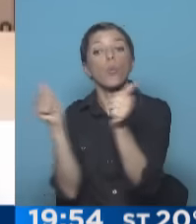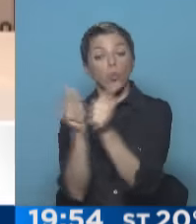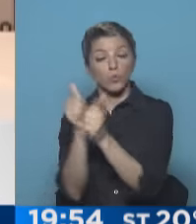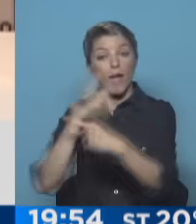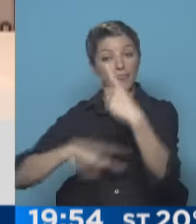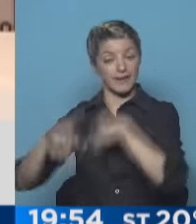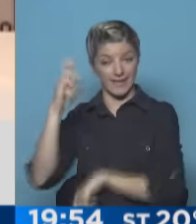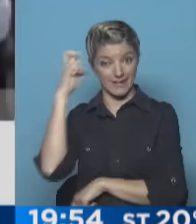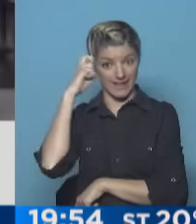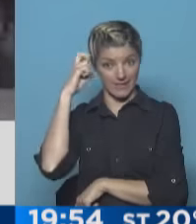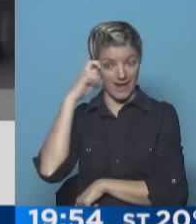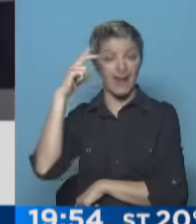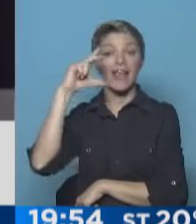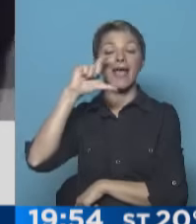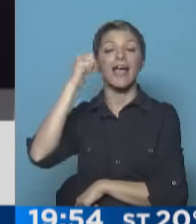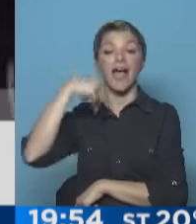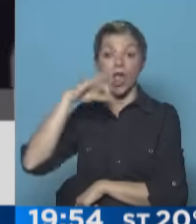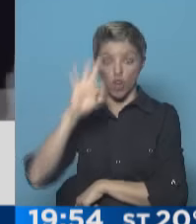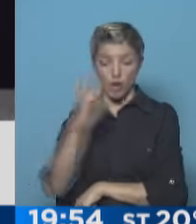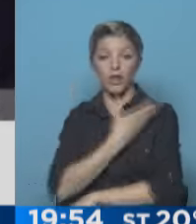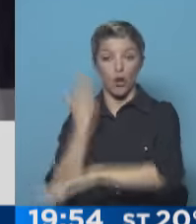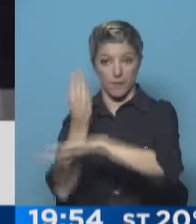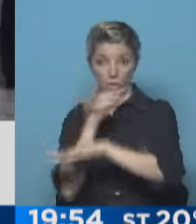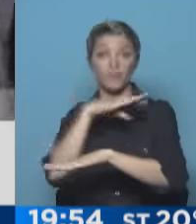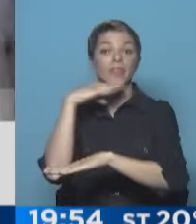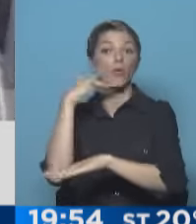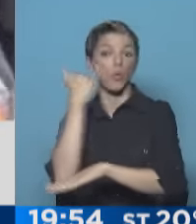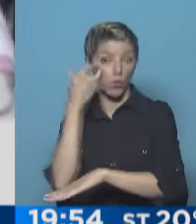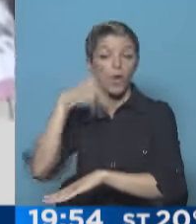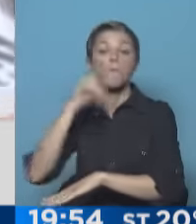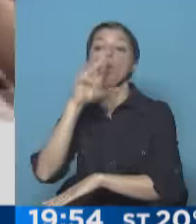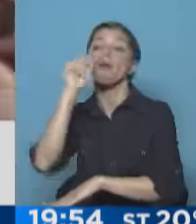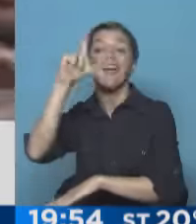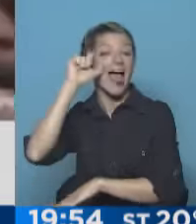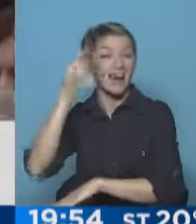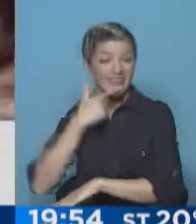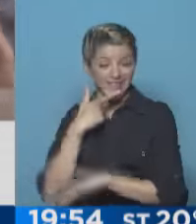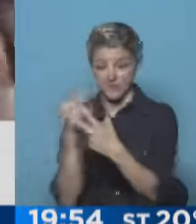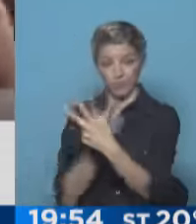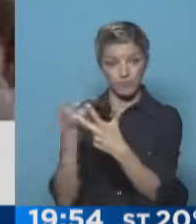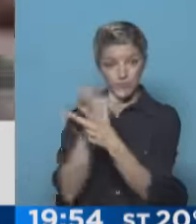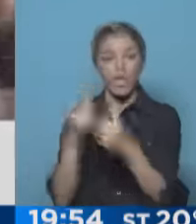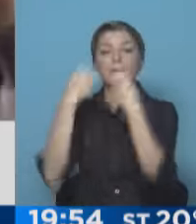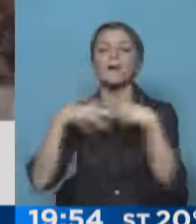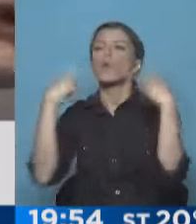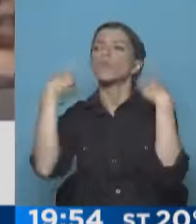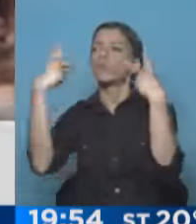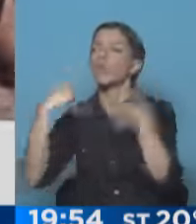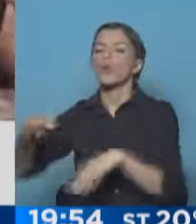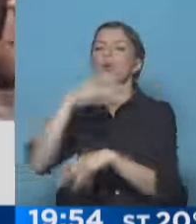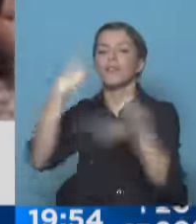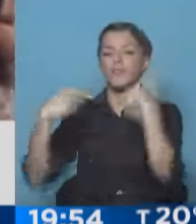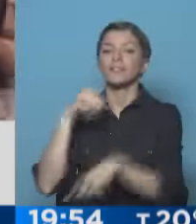radicales José Cano y el gobernador electo de juju Gerardo Morales macri comenzó su recorrida por distintas localidades